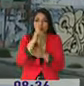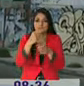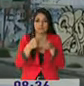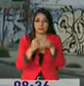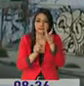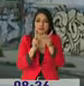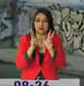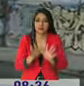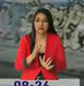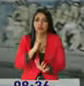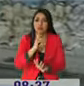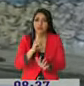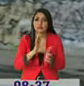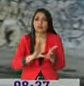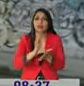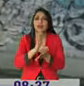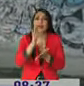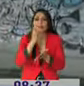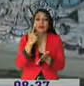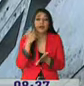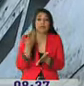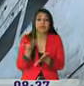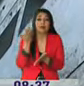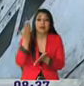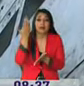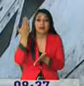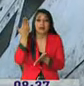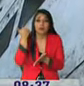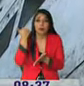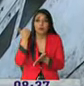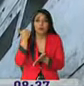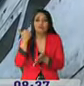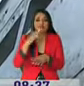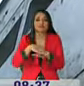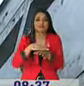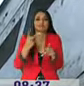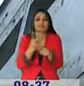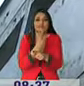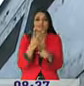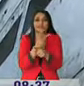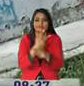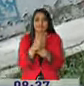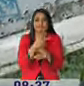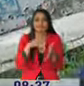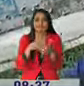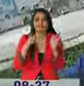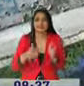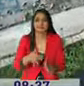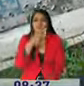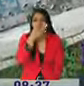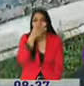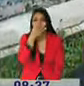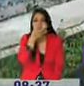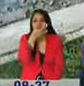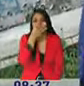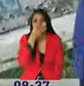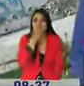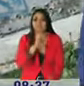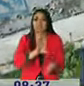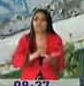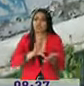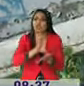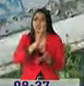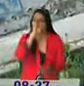cuentan que se trata de un colegio que dejó de funcionar por el peligro que representa para los estudiantes entiendo que eran unos talleres de aquí del colegio de la